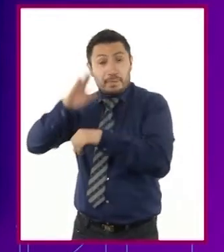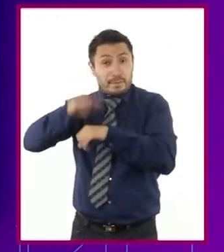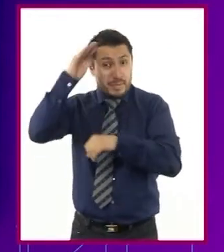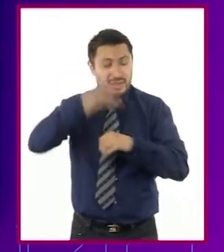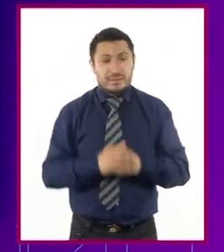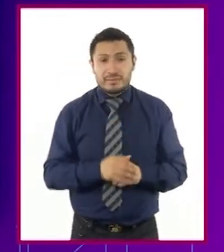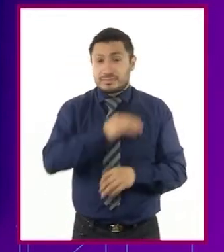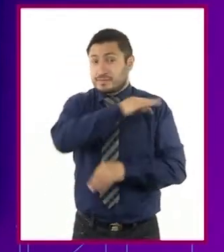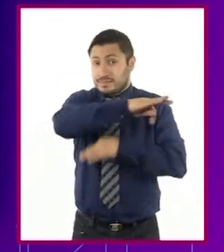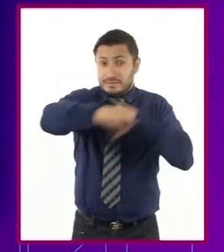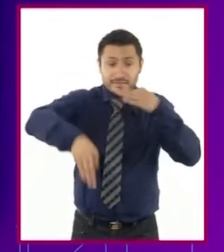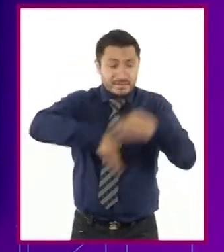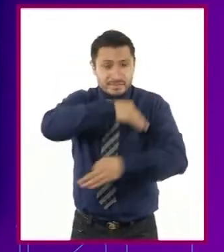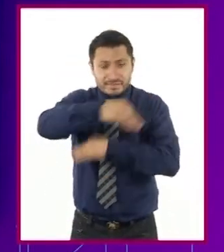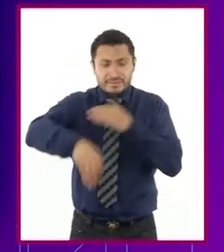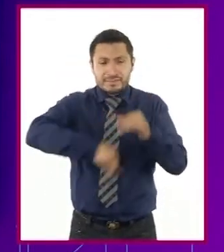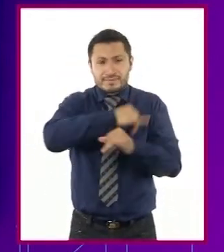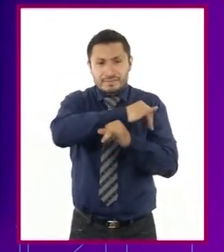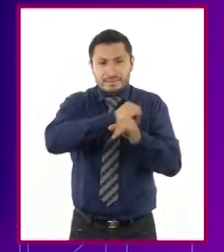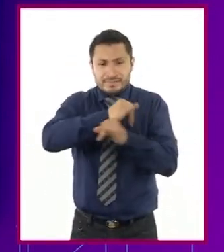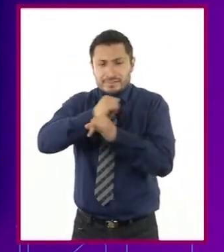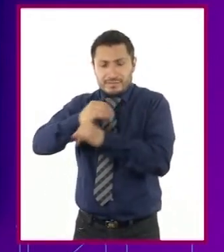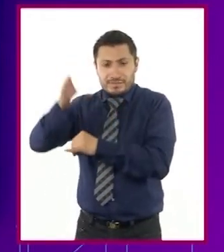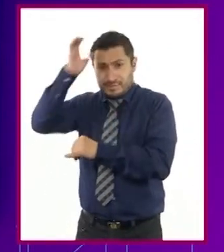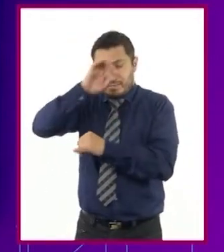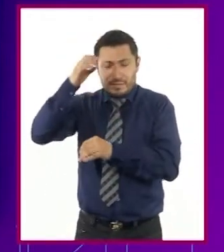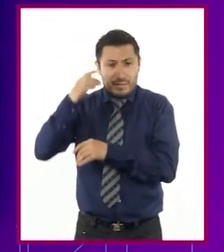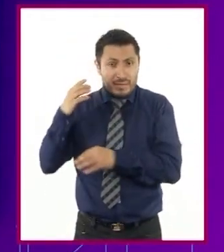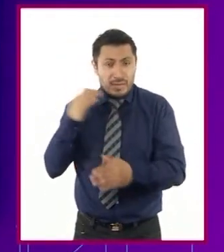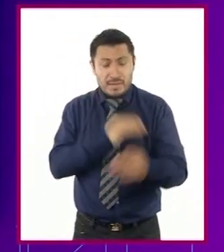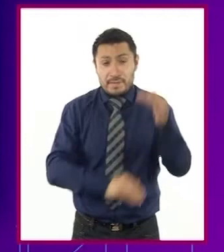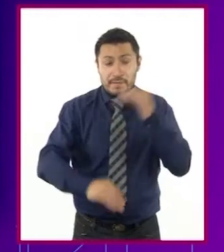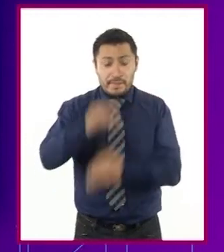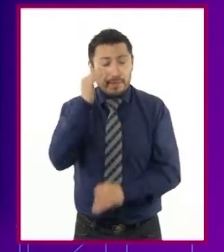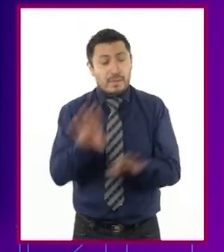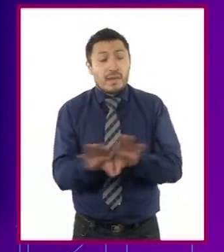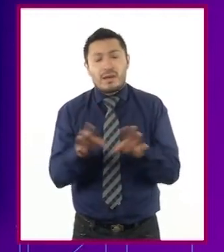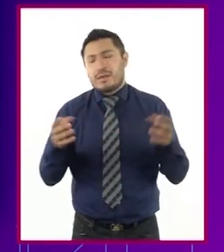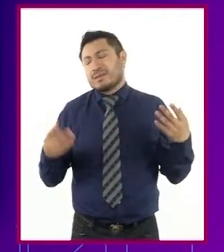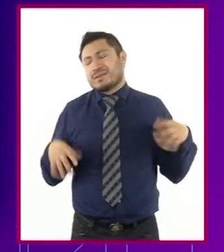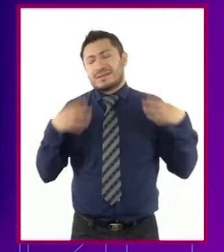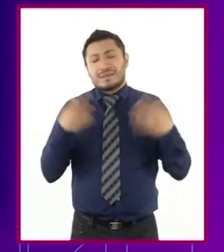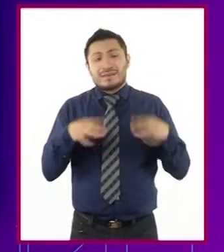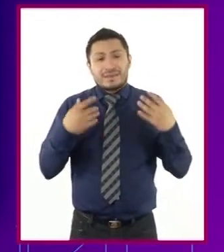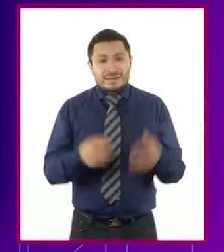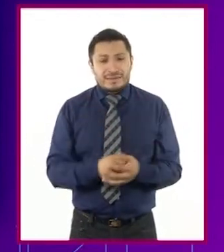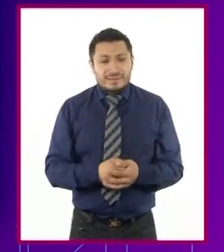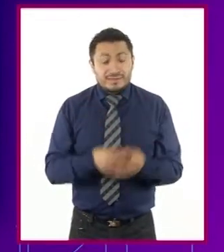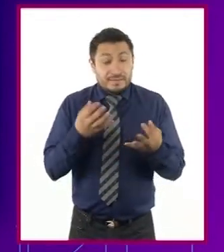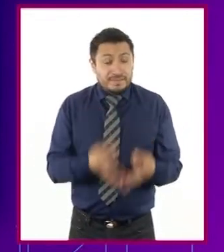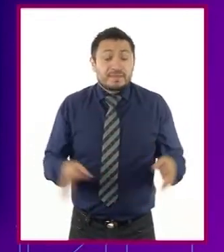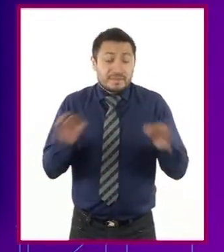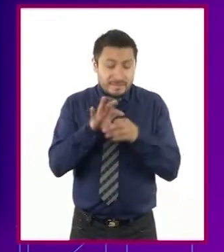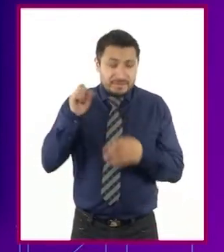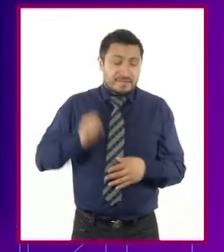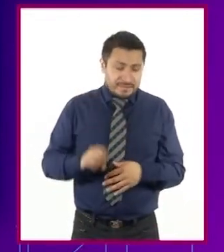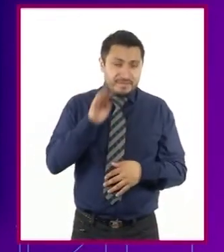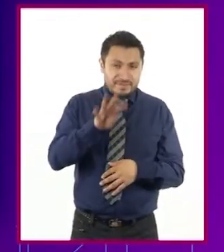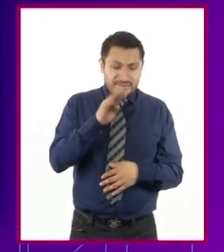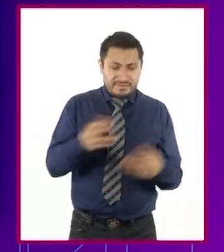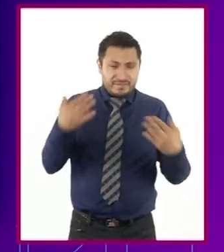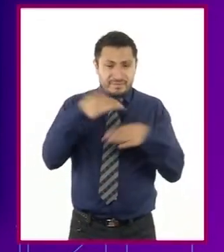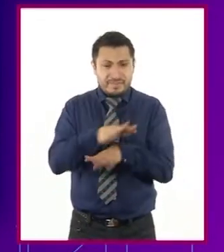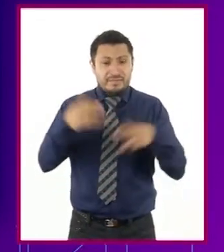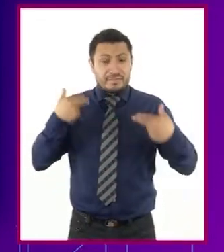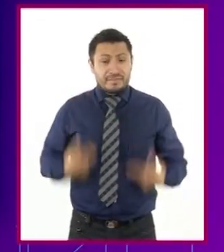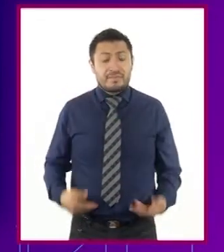Todos estos avances de la ciencia tuvieron una gran incidencia en las visiones que se plantearon en este siglo sobre los seres humanos